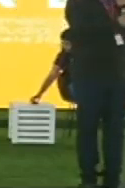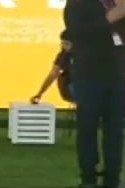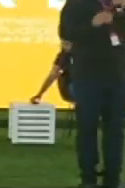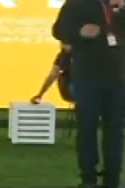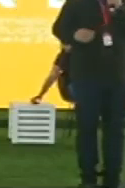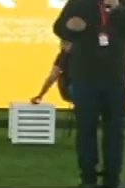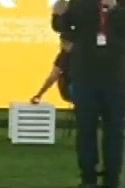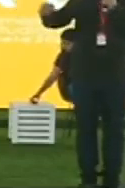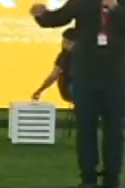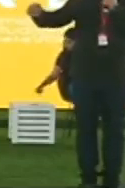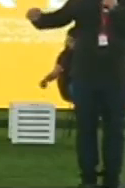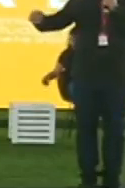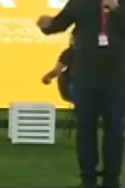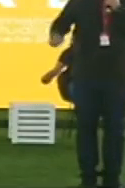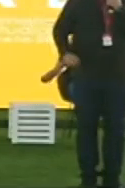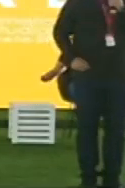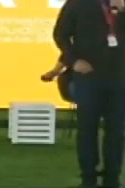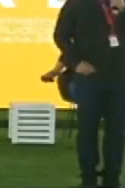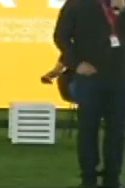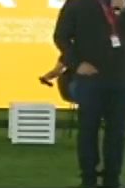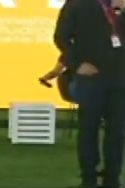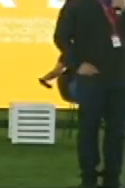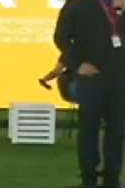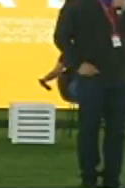retornó el comandante Chávez al Palacio de Miraflores